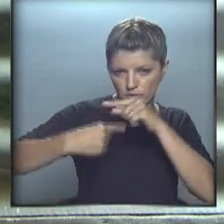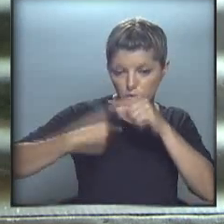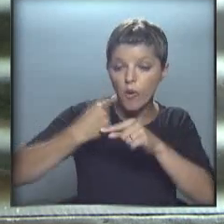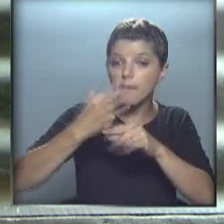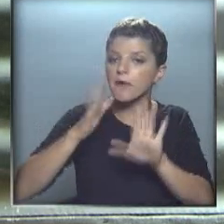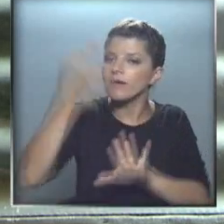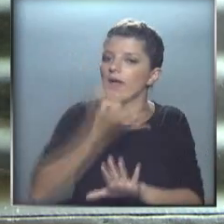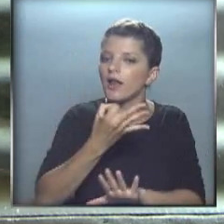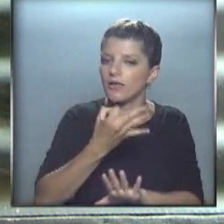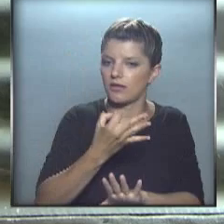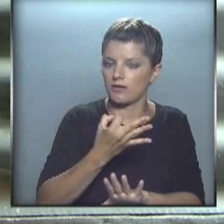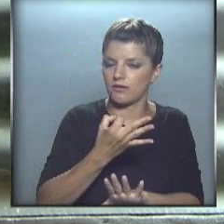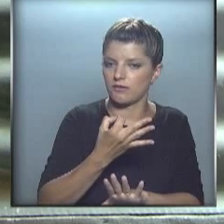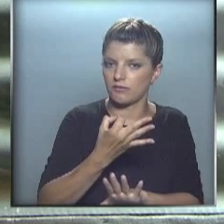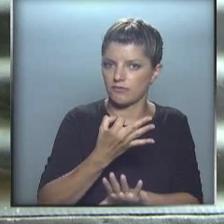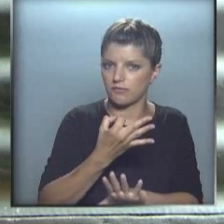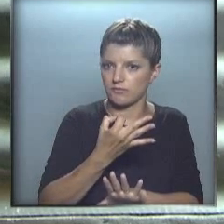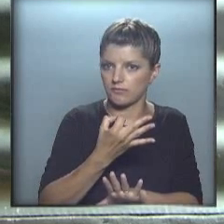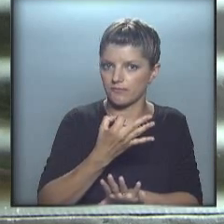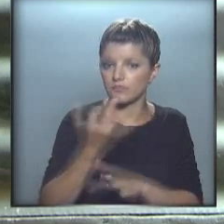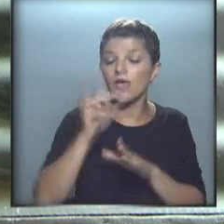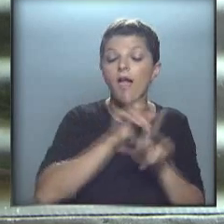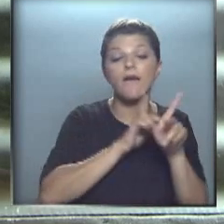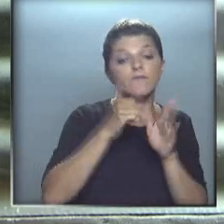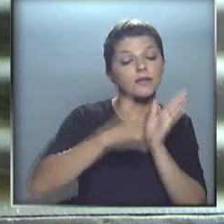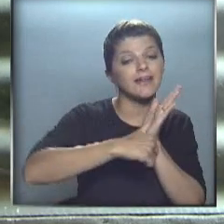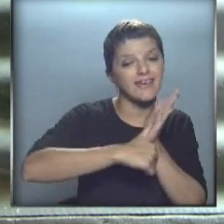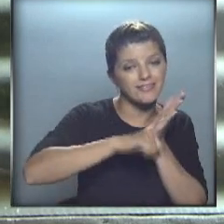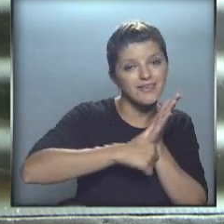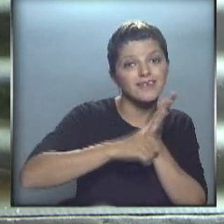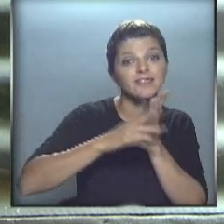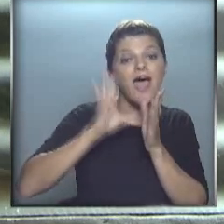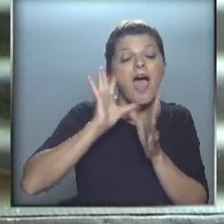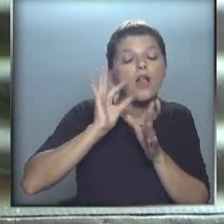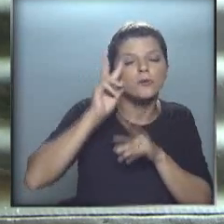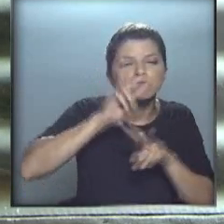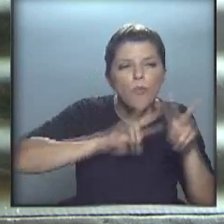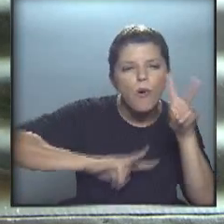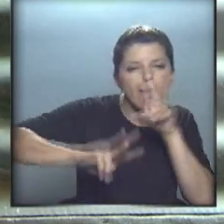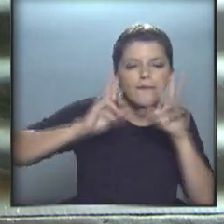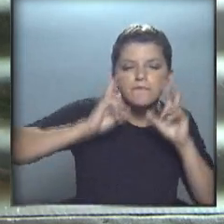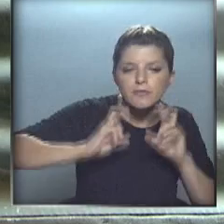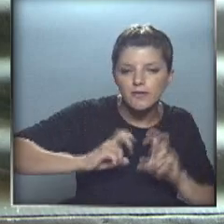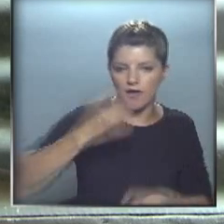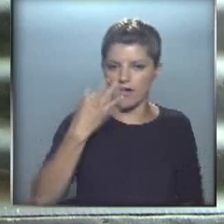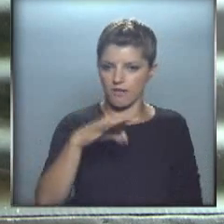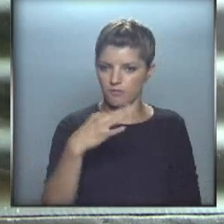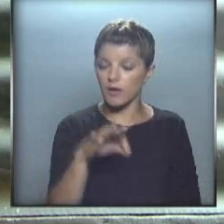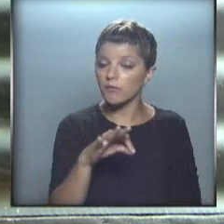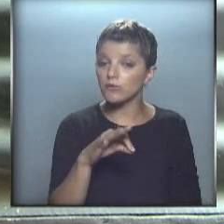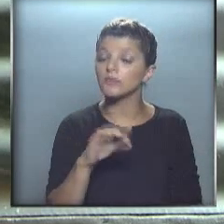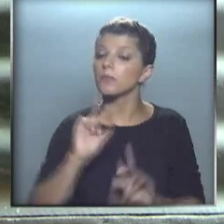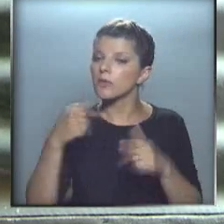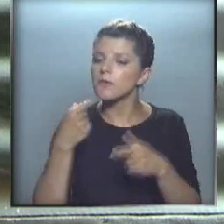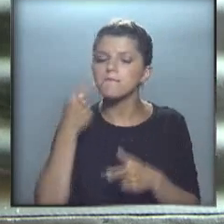muchas veces la identidad es algo que hay que averiguar, es algo que hay que pensar y es algo que hay que